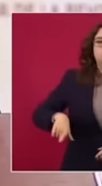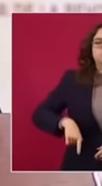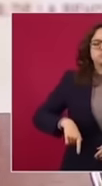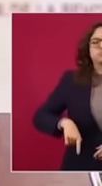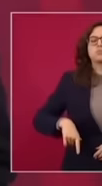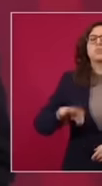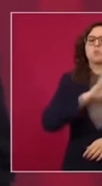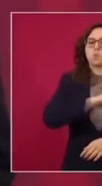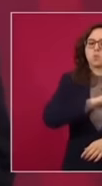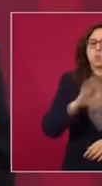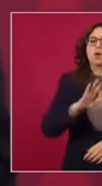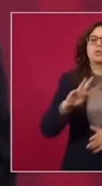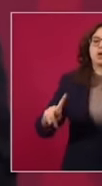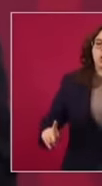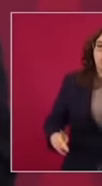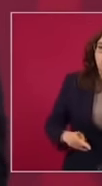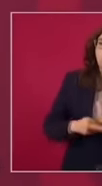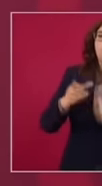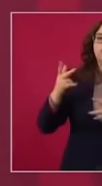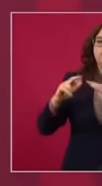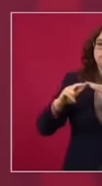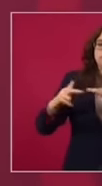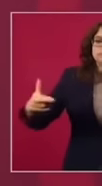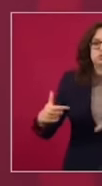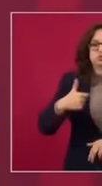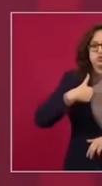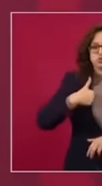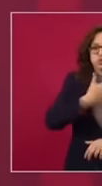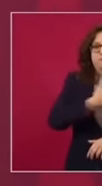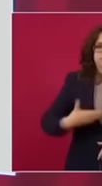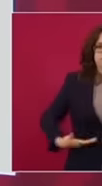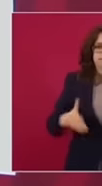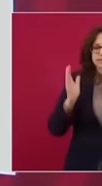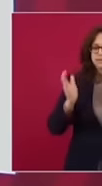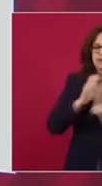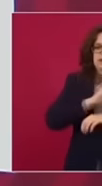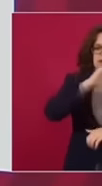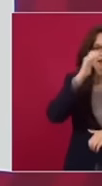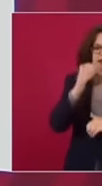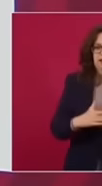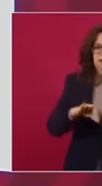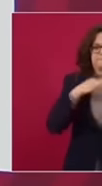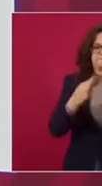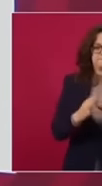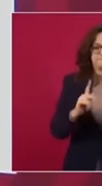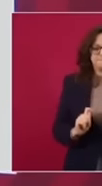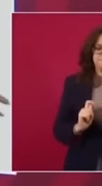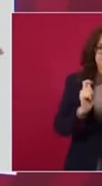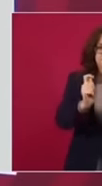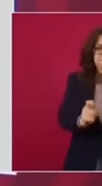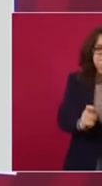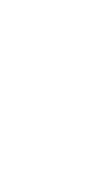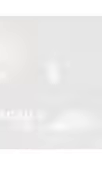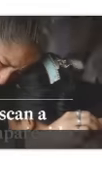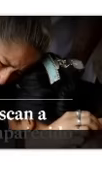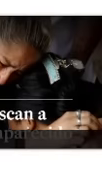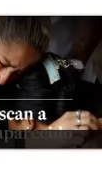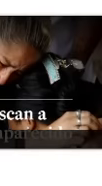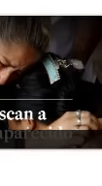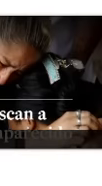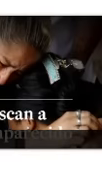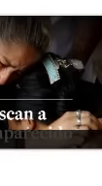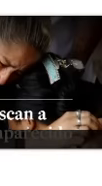Ya se restablecen las relaciones y yo desearía ya cuando ya no esté yo aquí de que no fuesen igual como eran antes